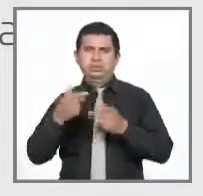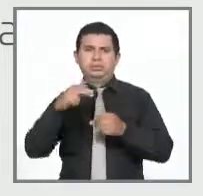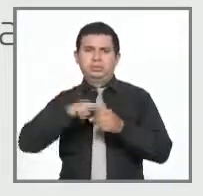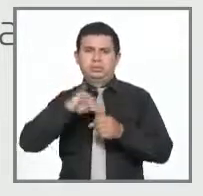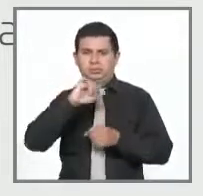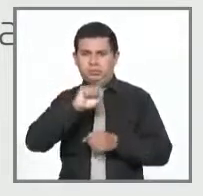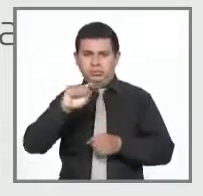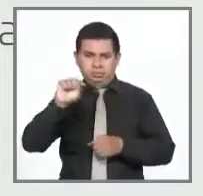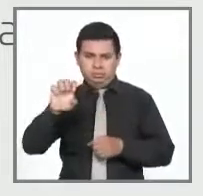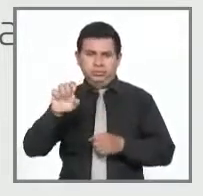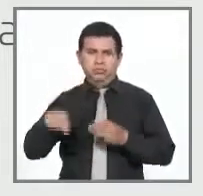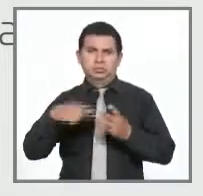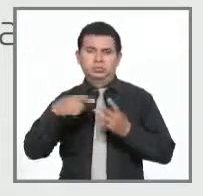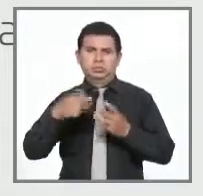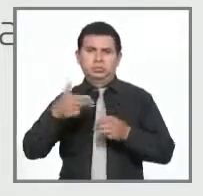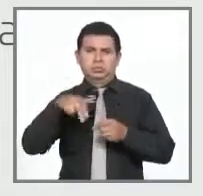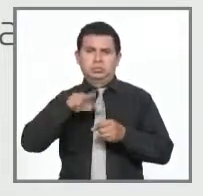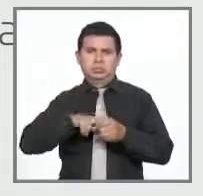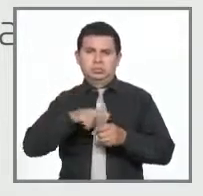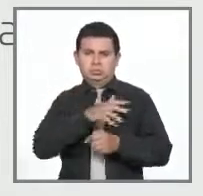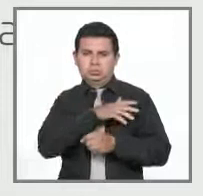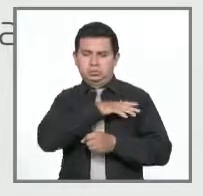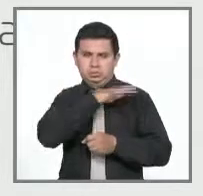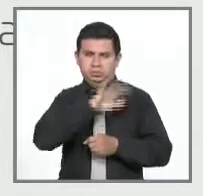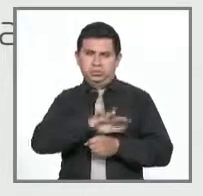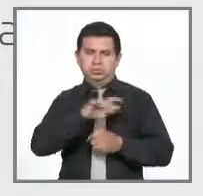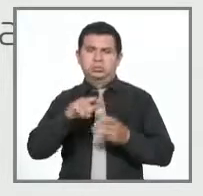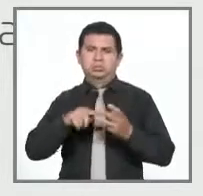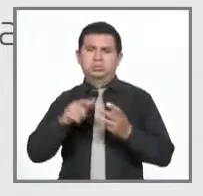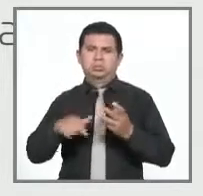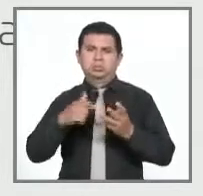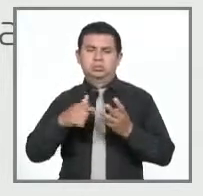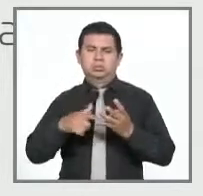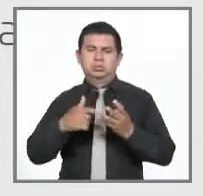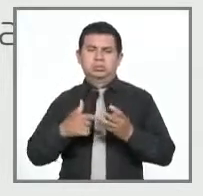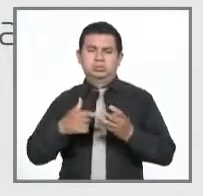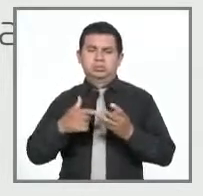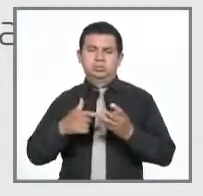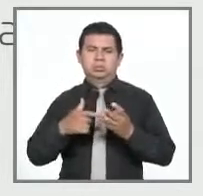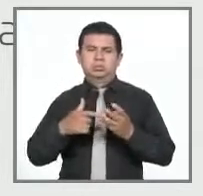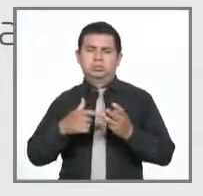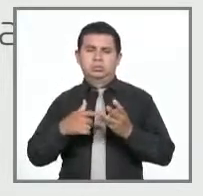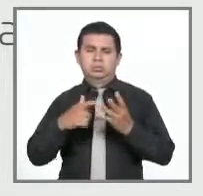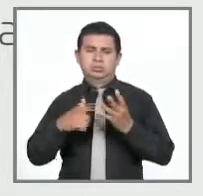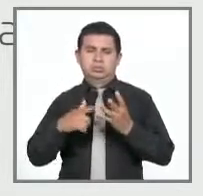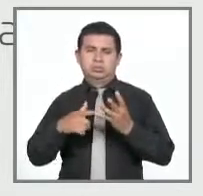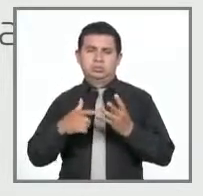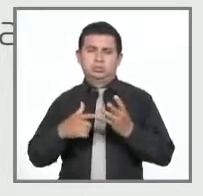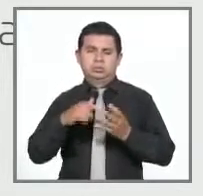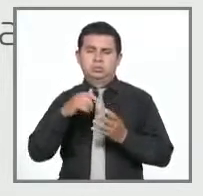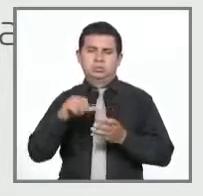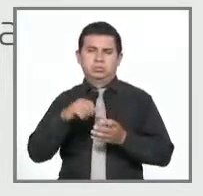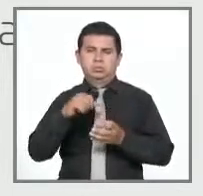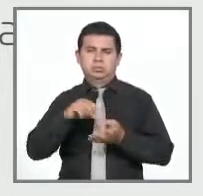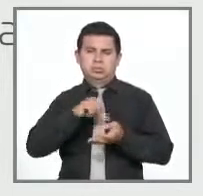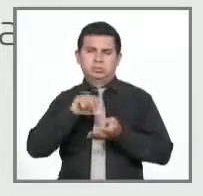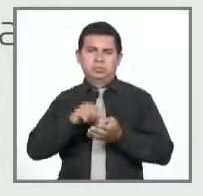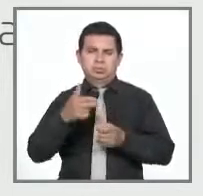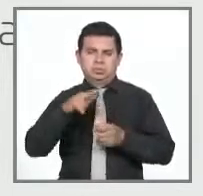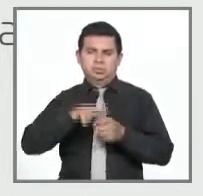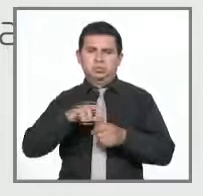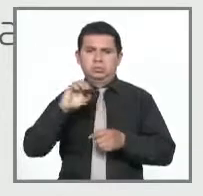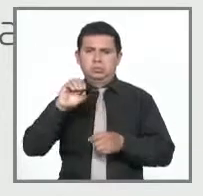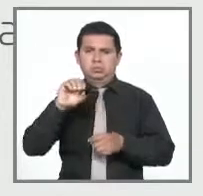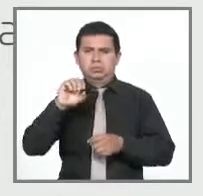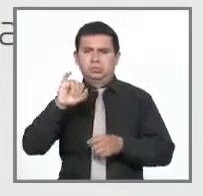presidente juárez de liszt hospital general doctor aurelio valdivieso de los ss o centro de salud urbana número uno de los